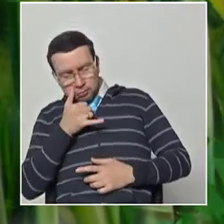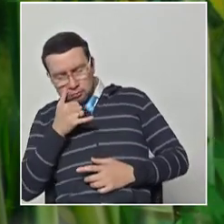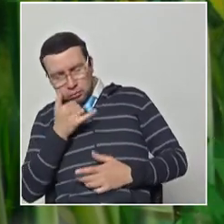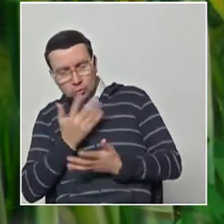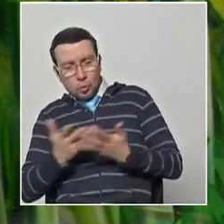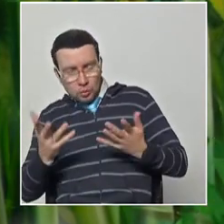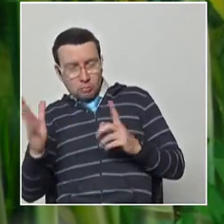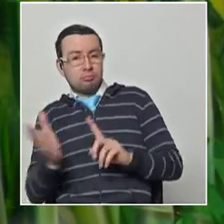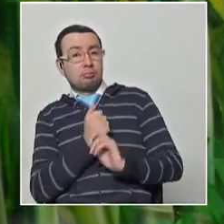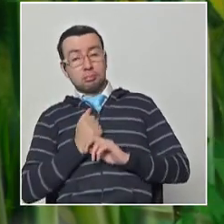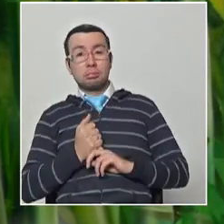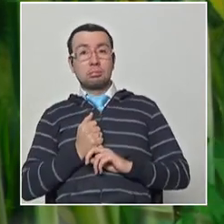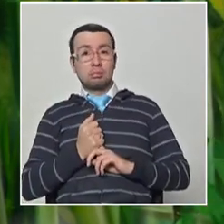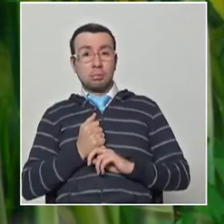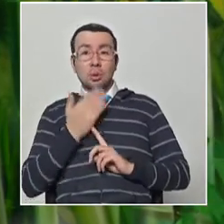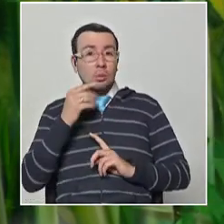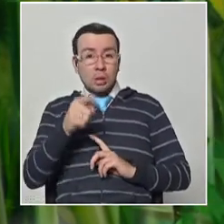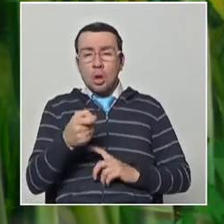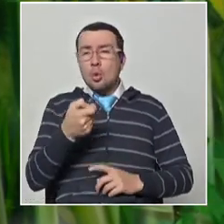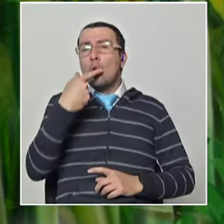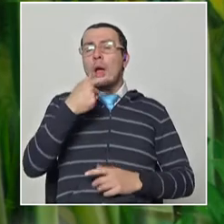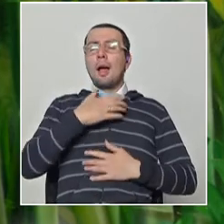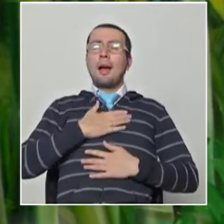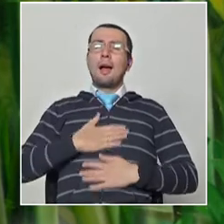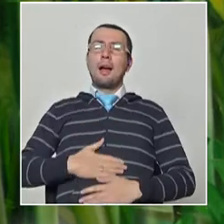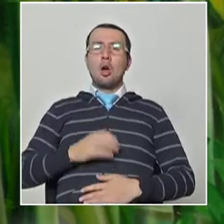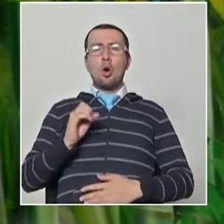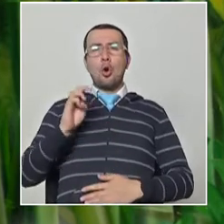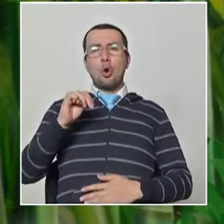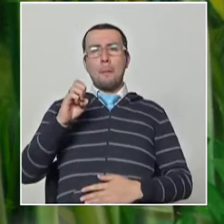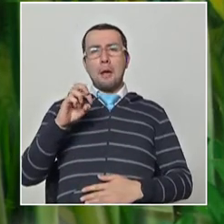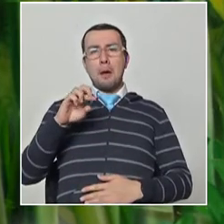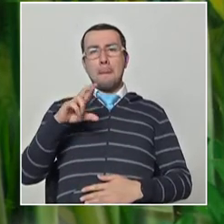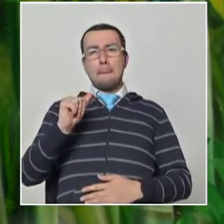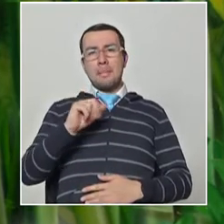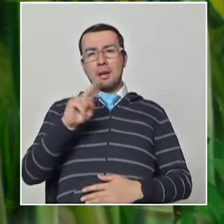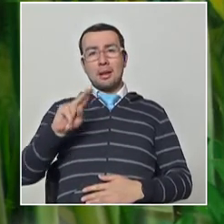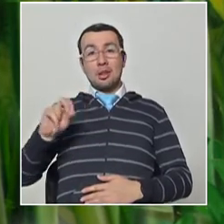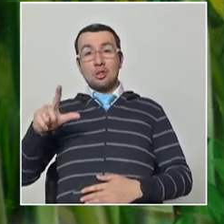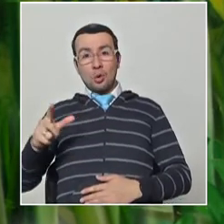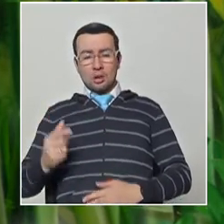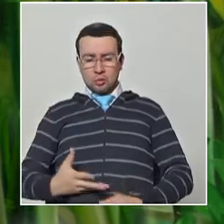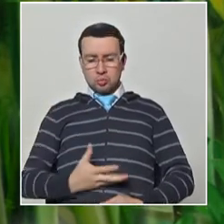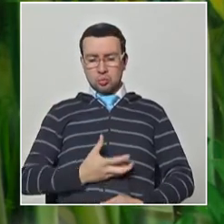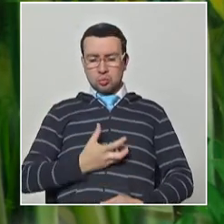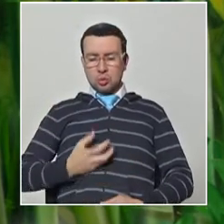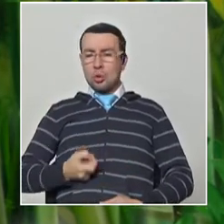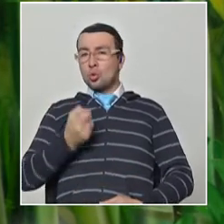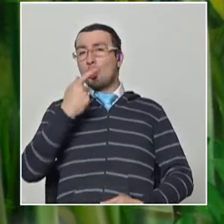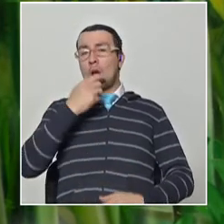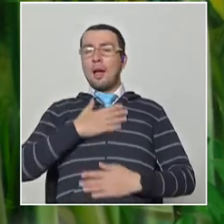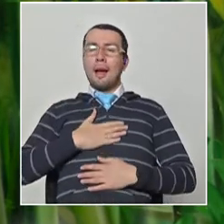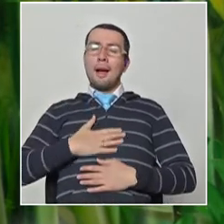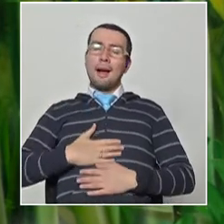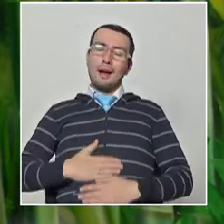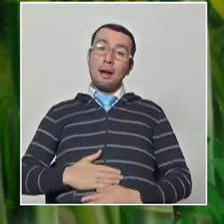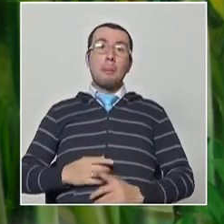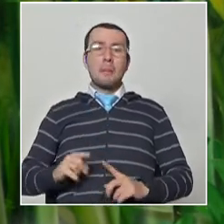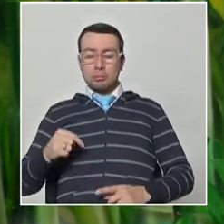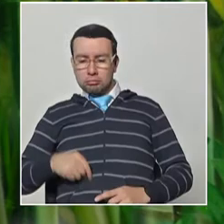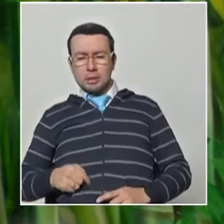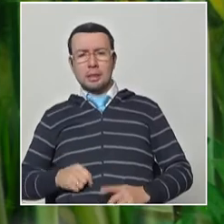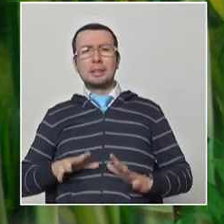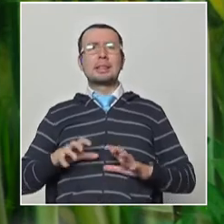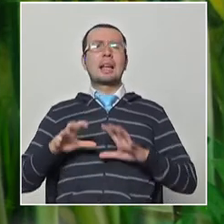puedo tomar un 11 me para sol porque es que me arde mucho el estómago y resulta que lo que tenía era un cáncer de estómago cuántos